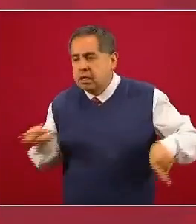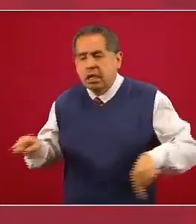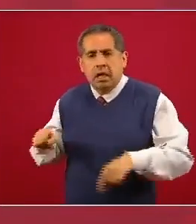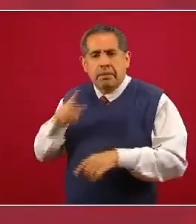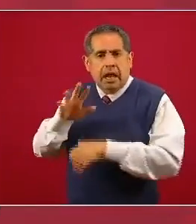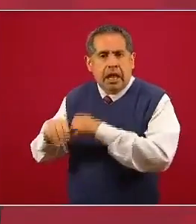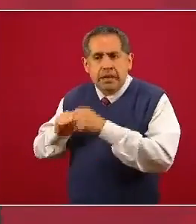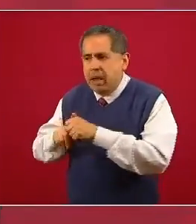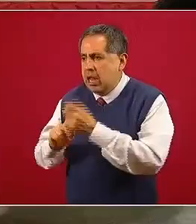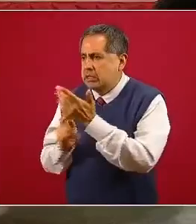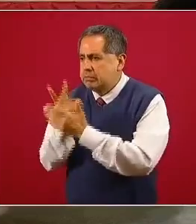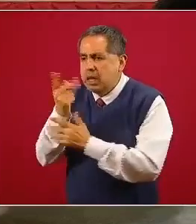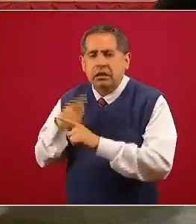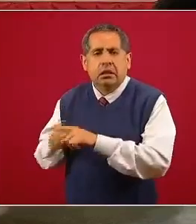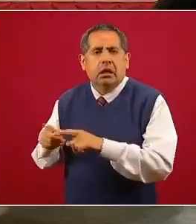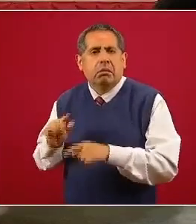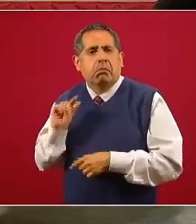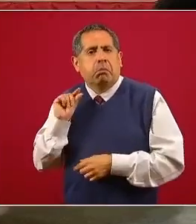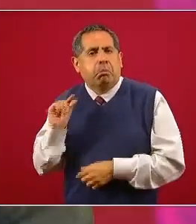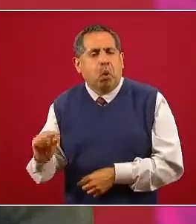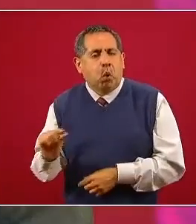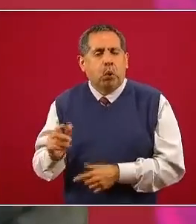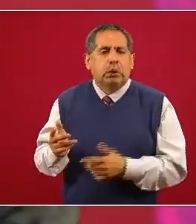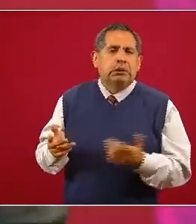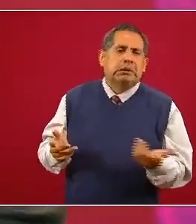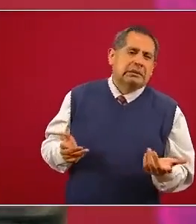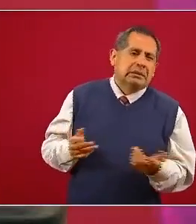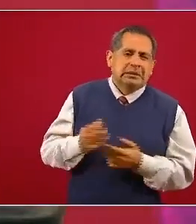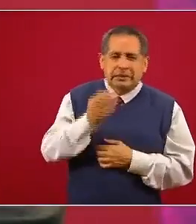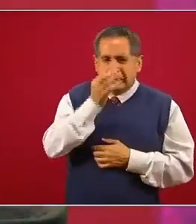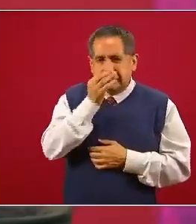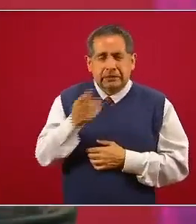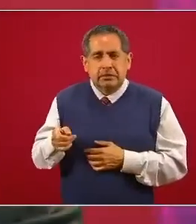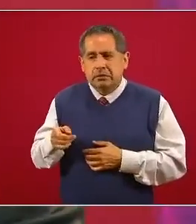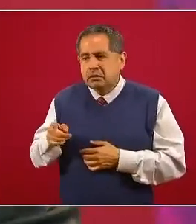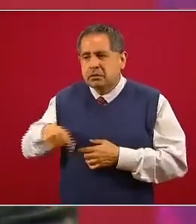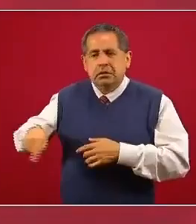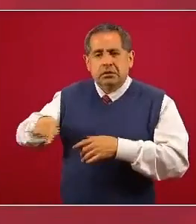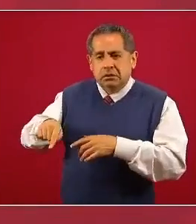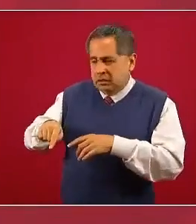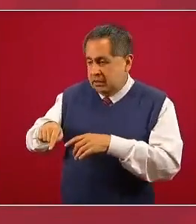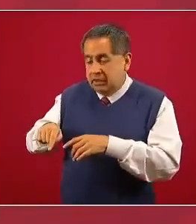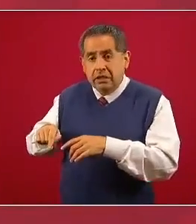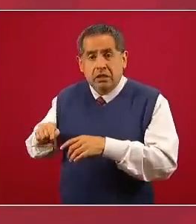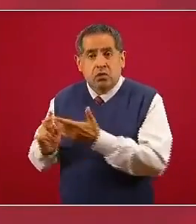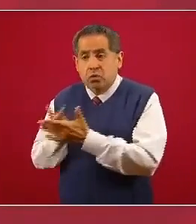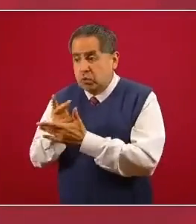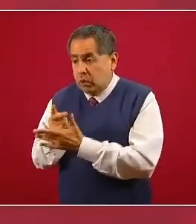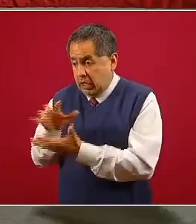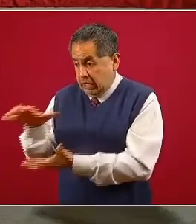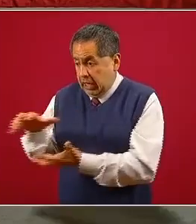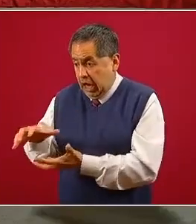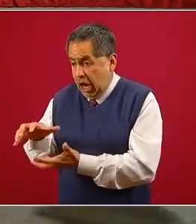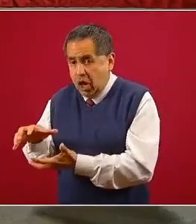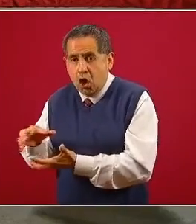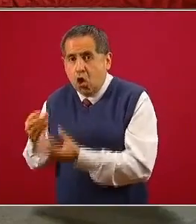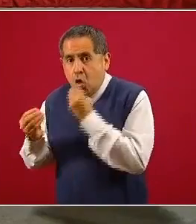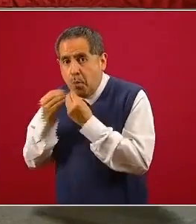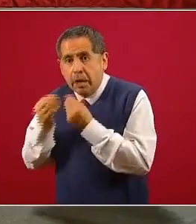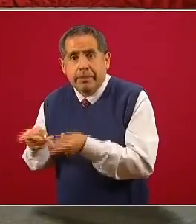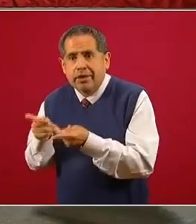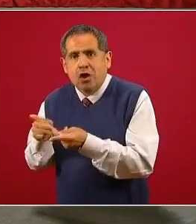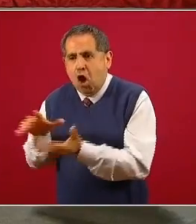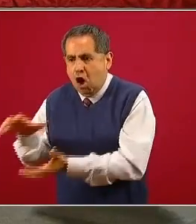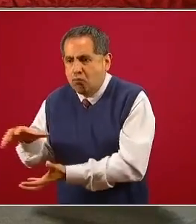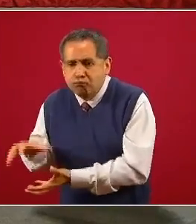y pecuaria se usa mayormente para ser trasladada a las industrias procesadoras de